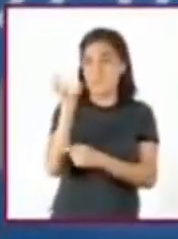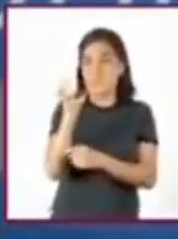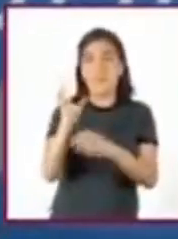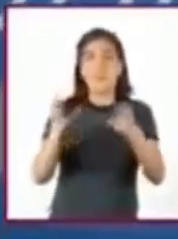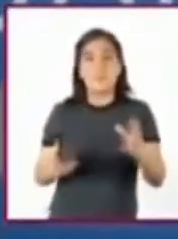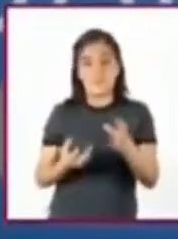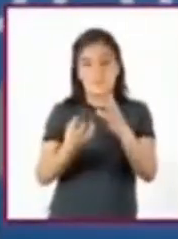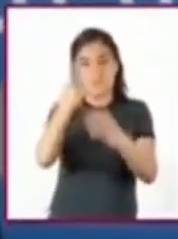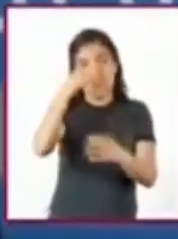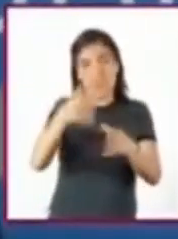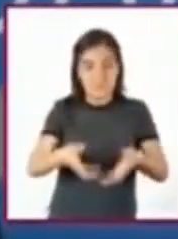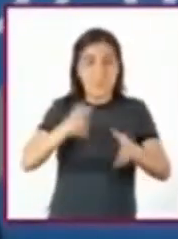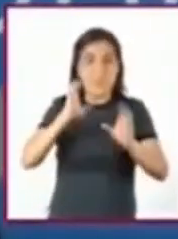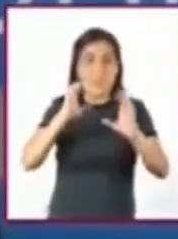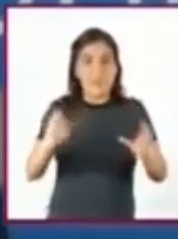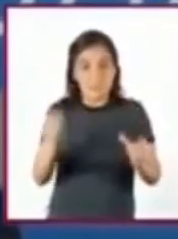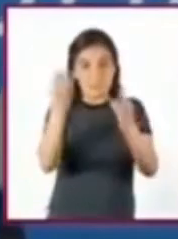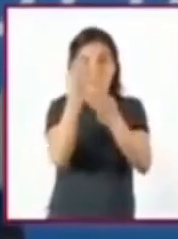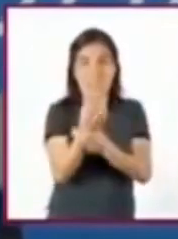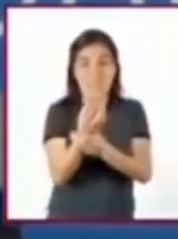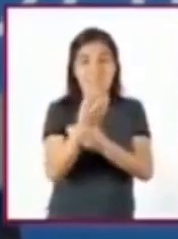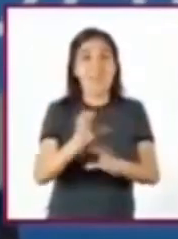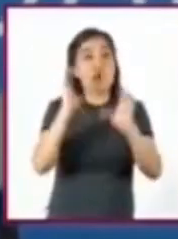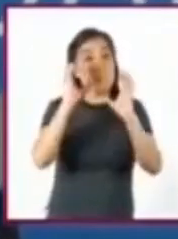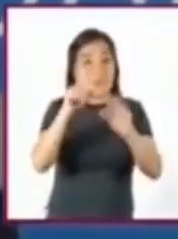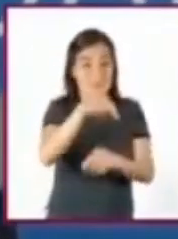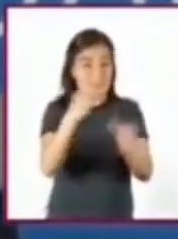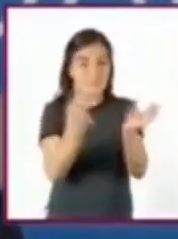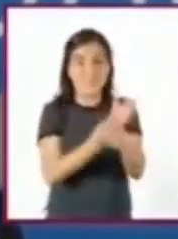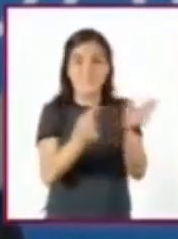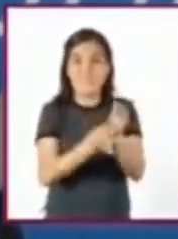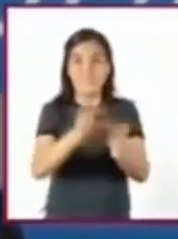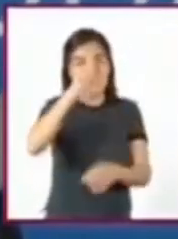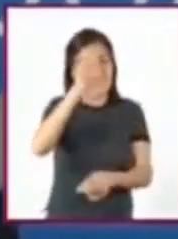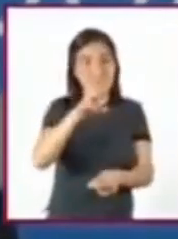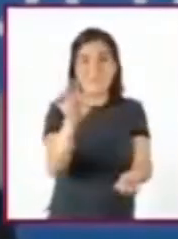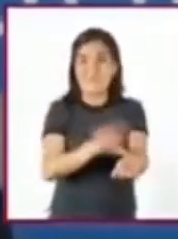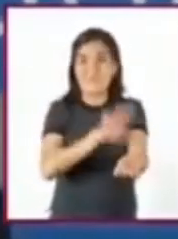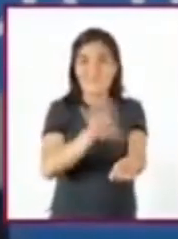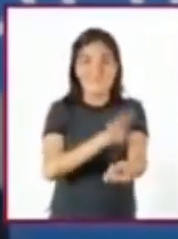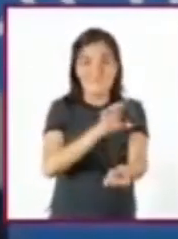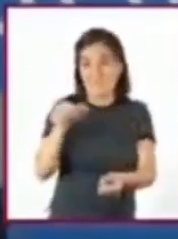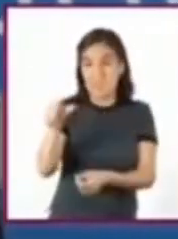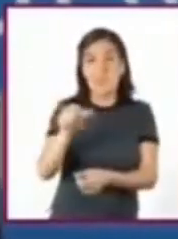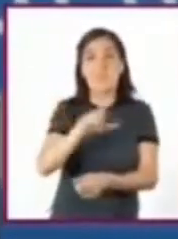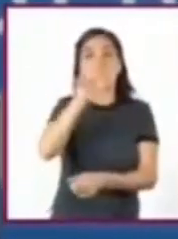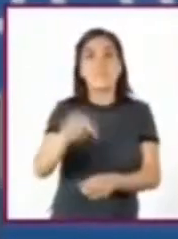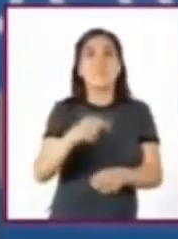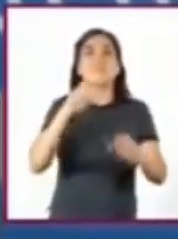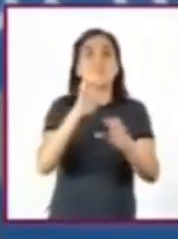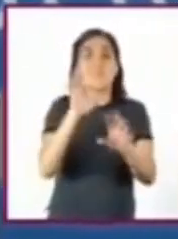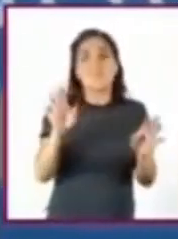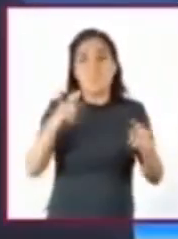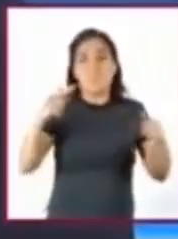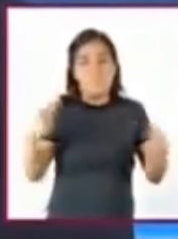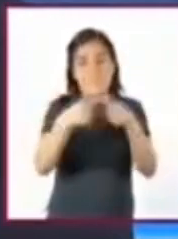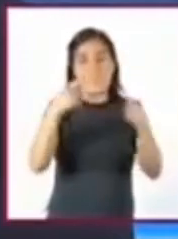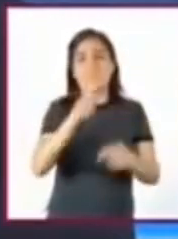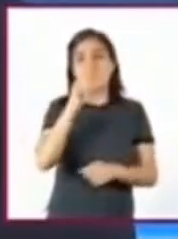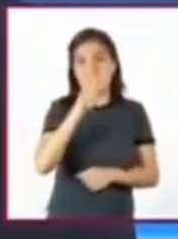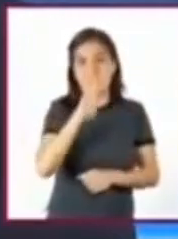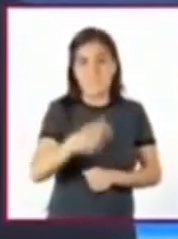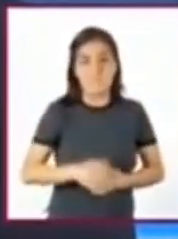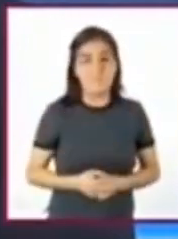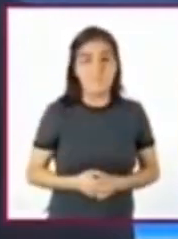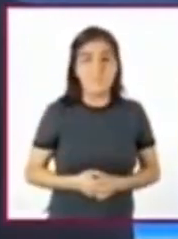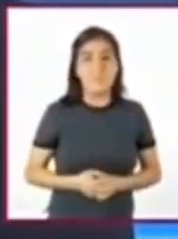Debemos tener cuidado para que este alambre no toque ninguna parte metálica del socket, ya que podríamos generar un cortocircuito. Si